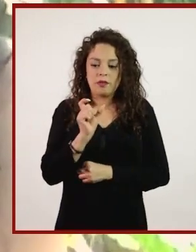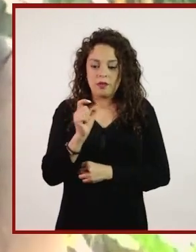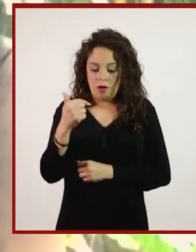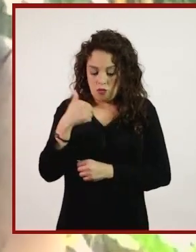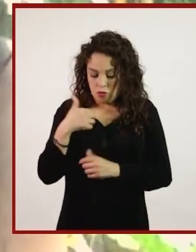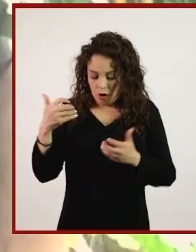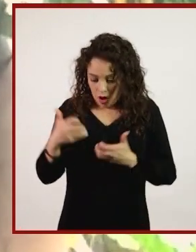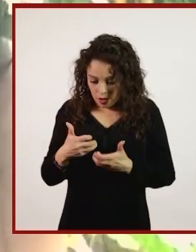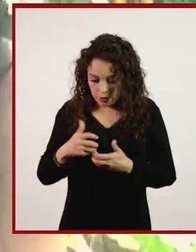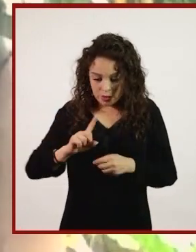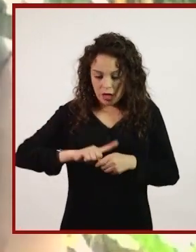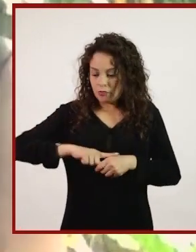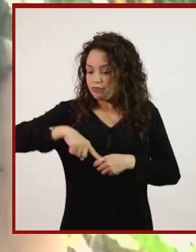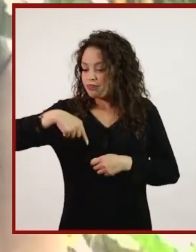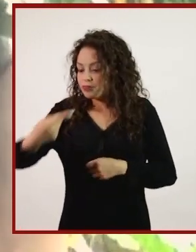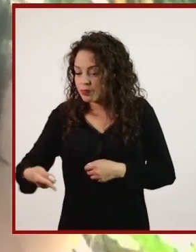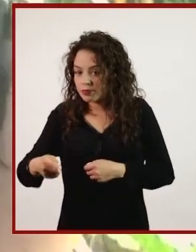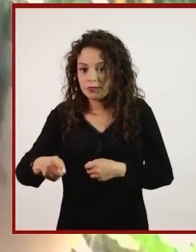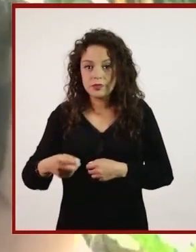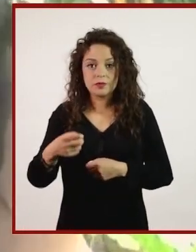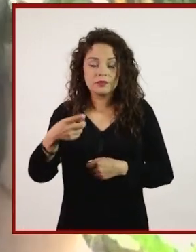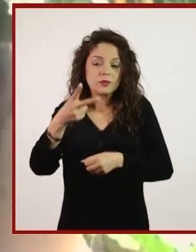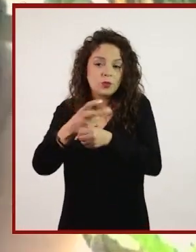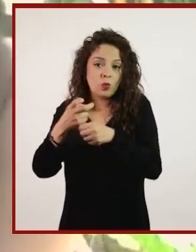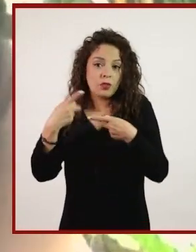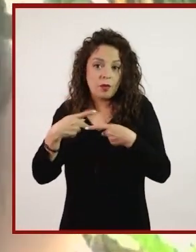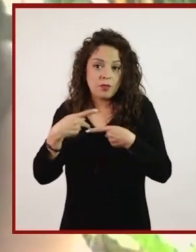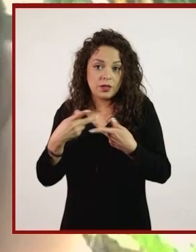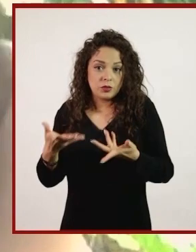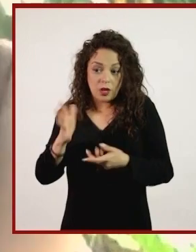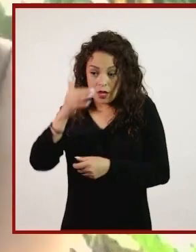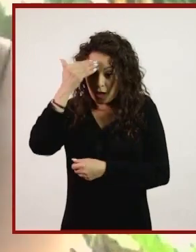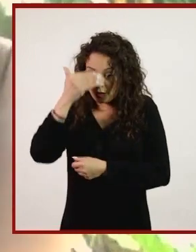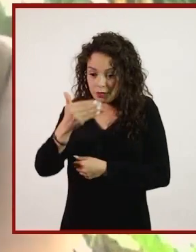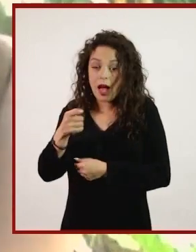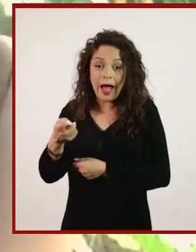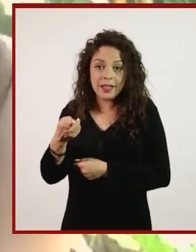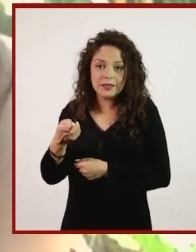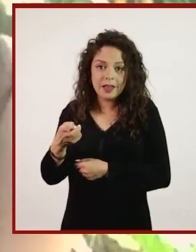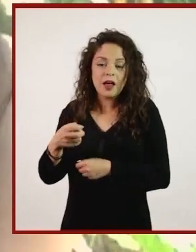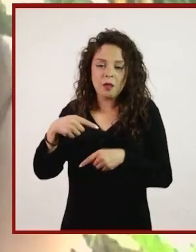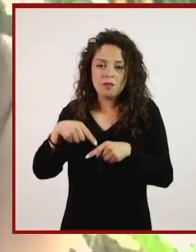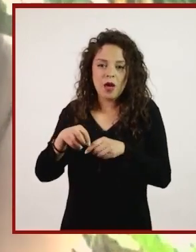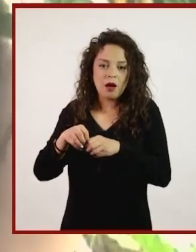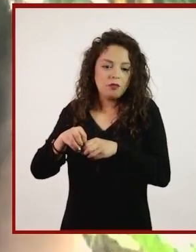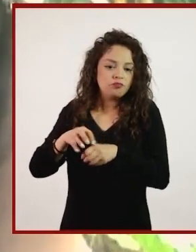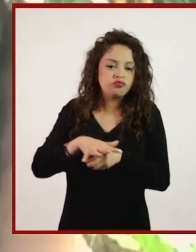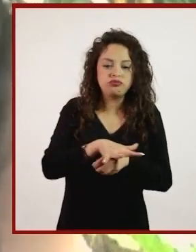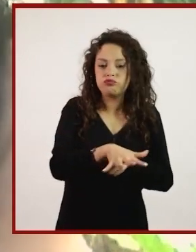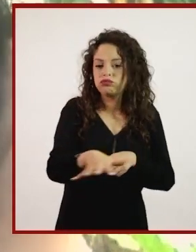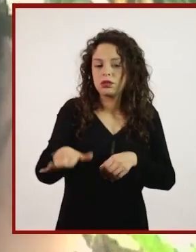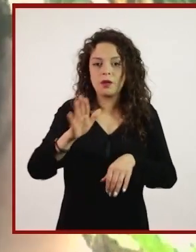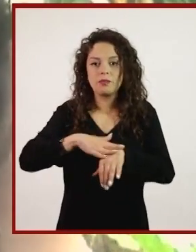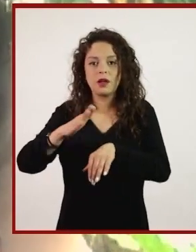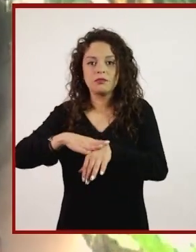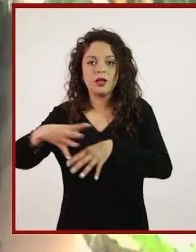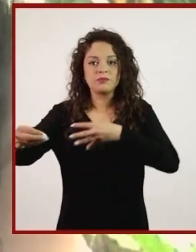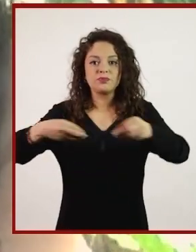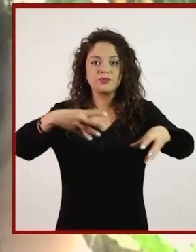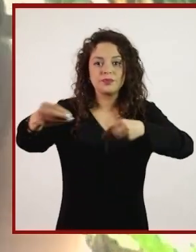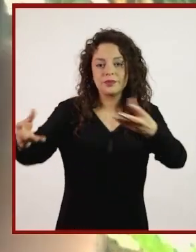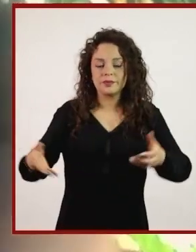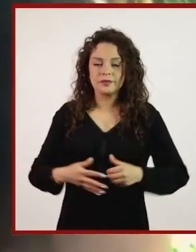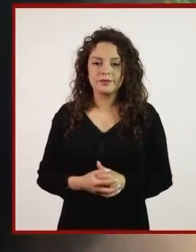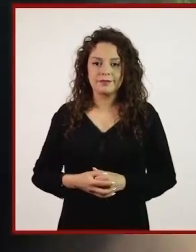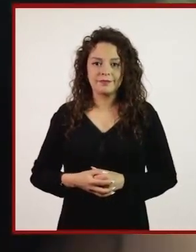convierte en colectivo? Pues en el momento 2, ¿no? O sea, después de que pasa por ti. Entonces, creo que todas las carreras de artes y humanidades